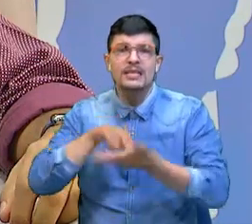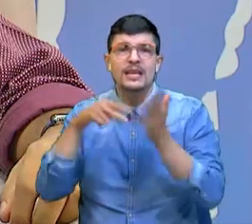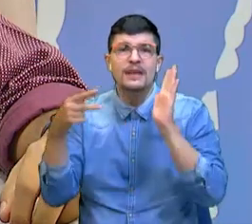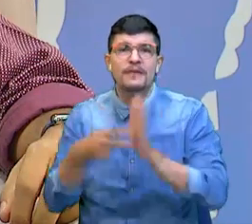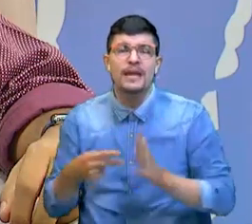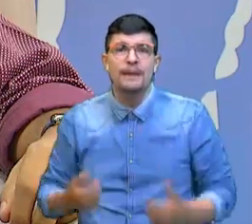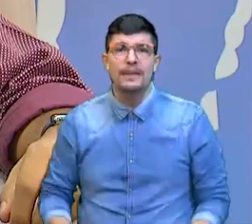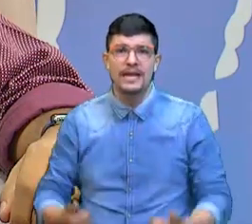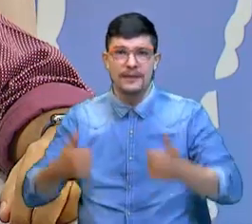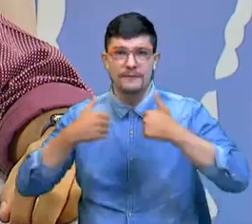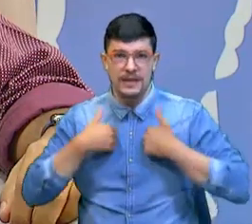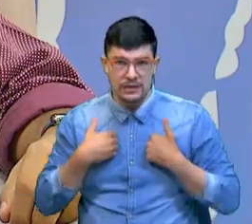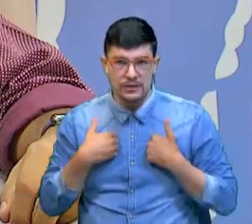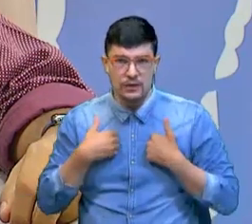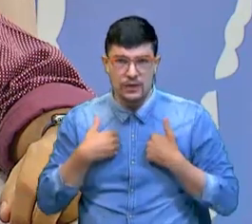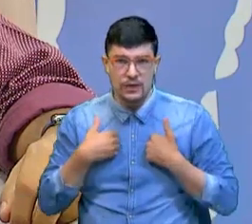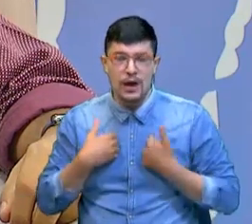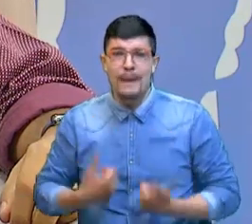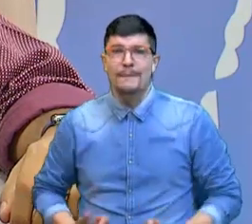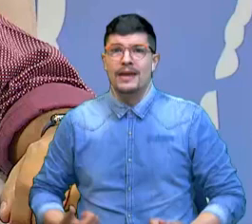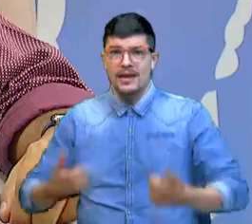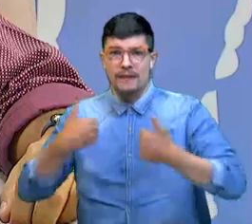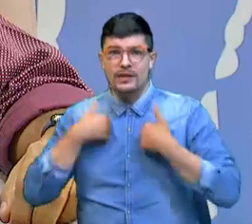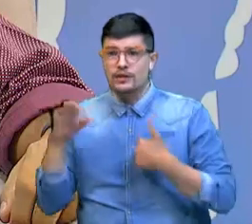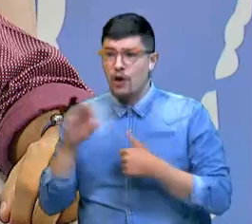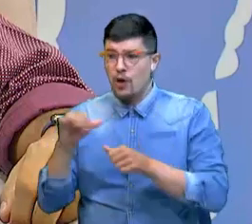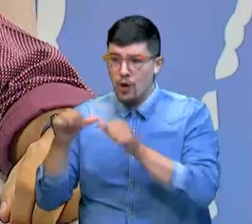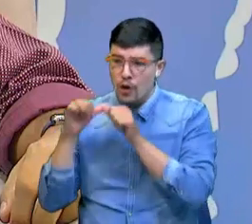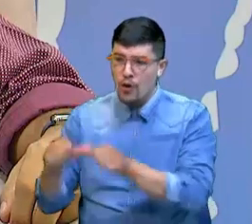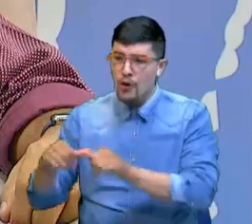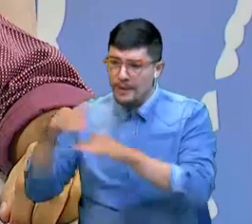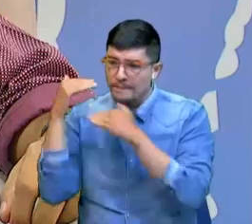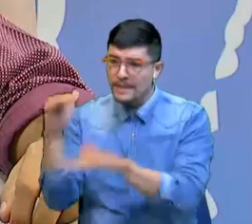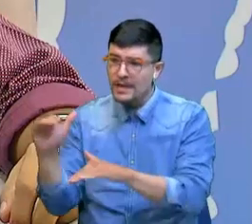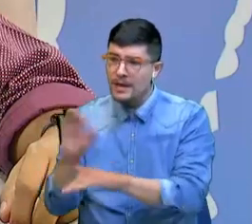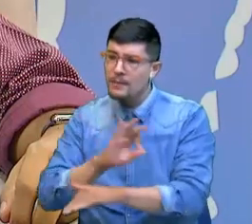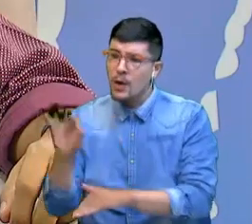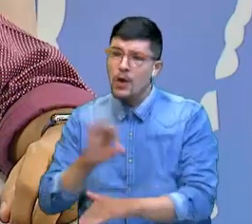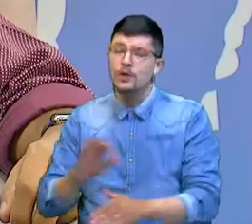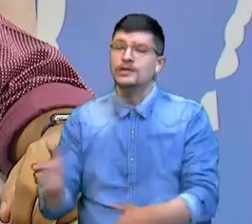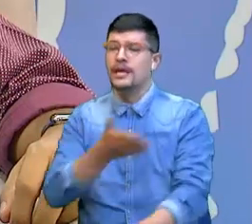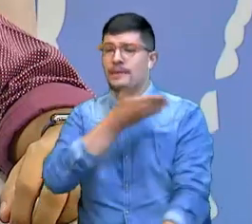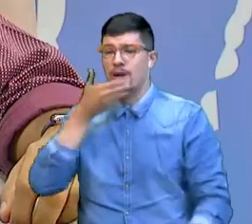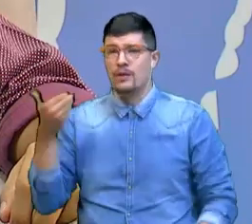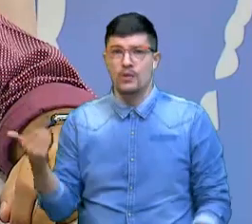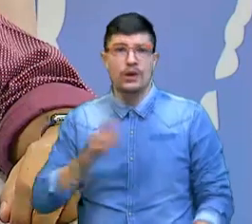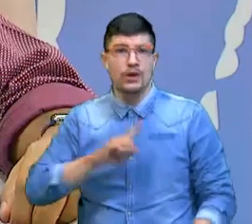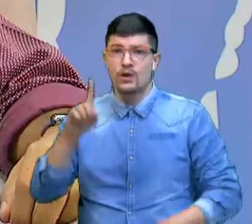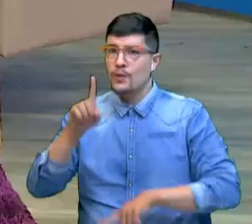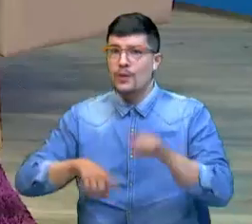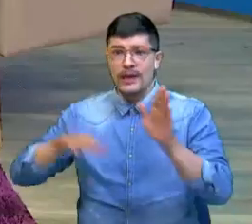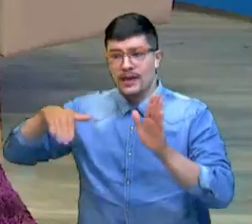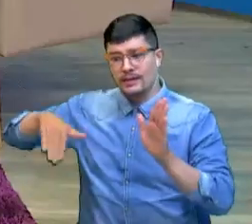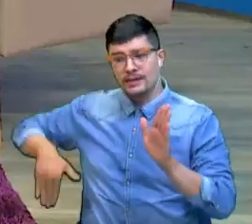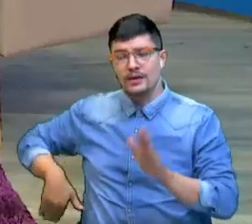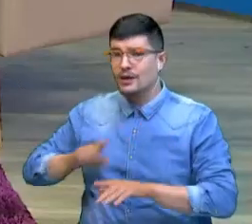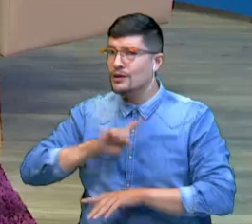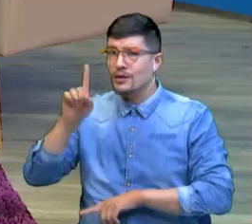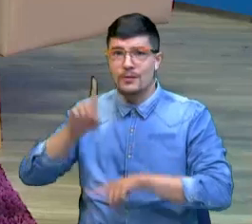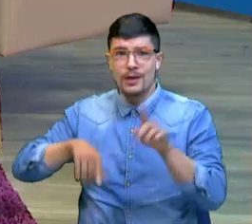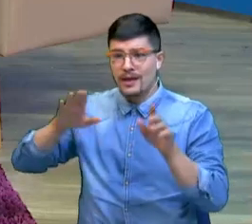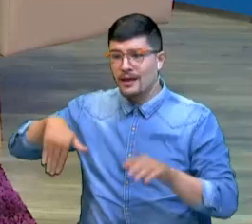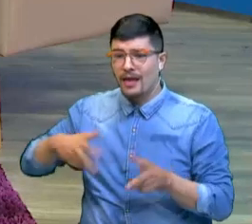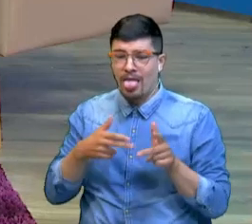a mejorar. O se mantiene este mínimo o se mejora. No puede haber un reproceso. No podemos hacer